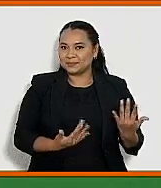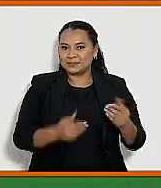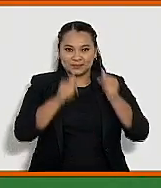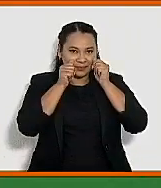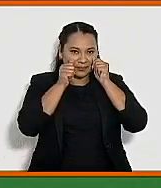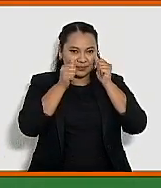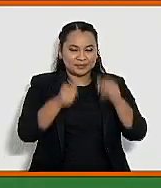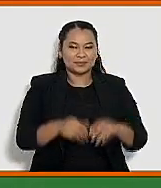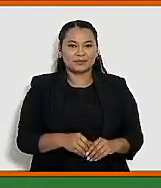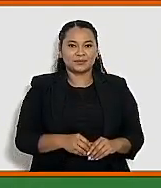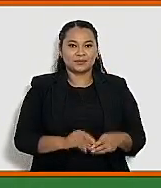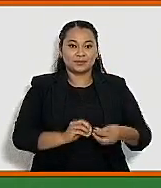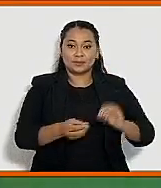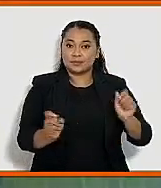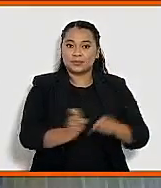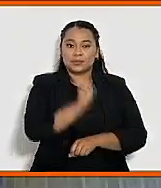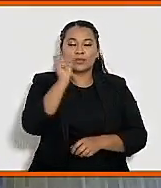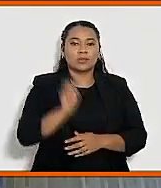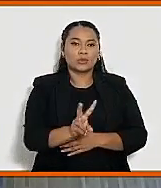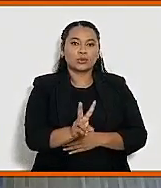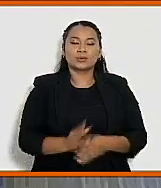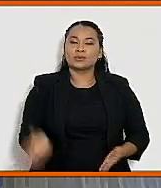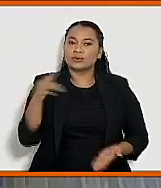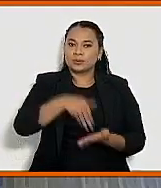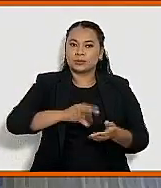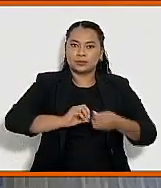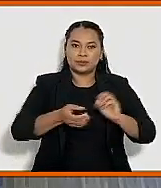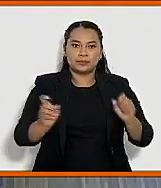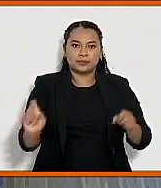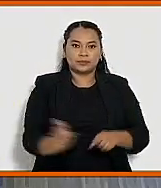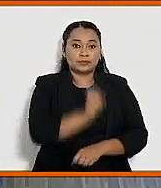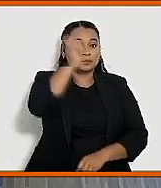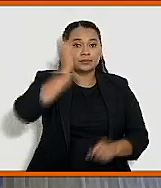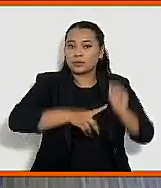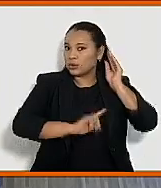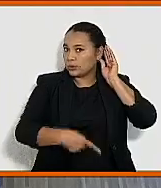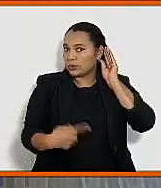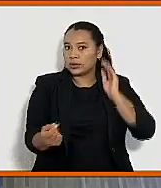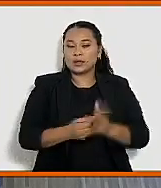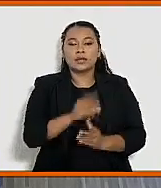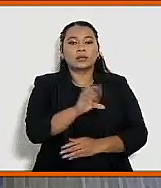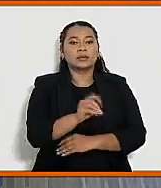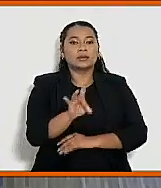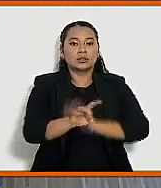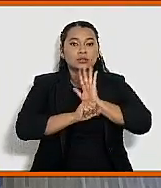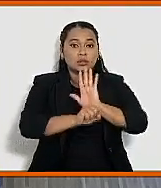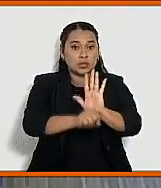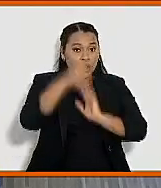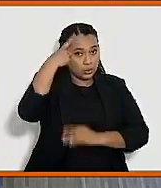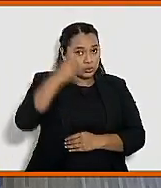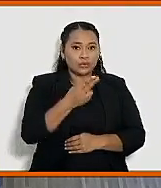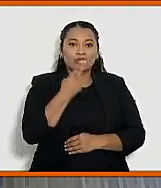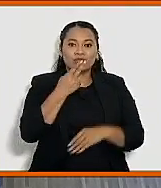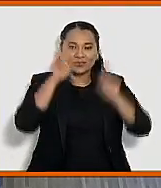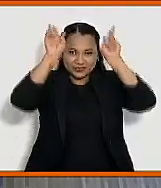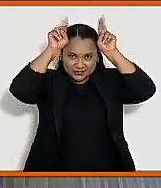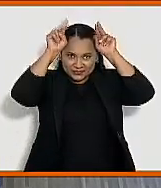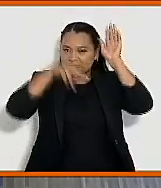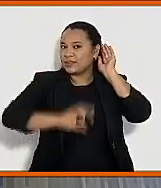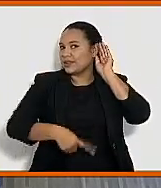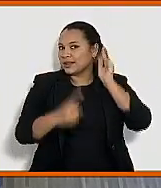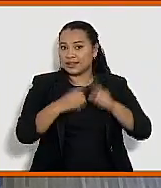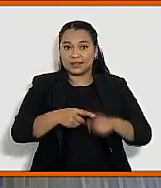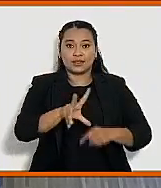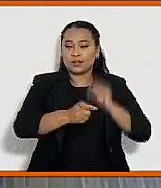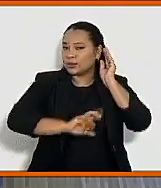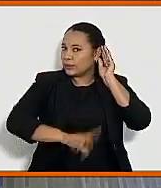atentos, porque este es el 2. Número favorecido para Diario es el 08 con su símbolo de sueños conejo. Para Multi X 3X y para más